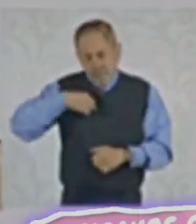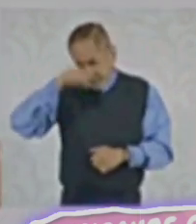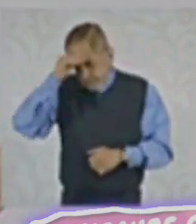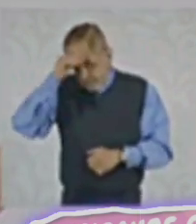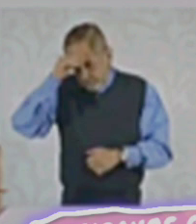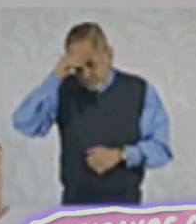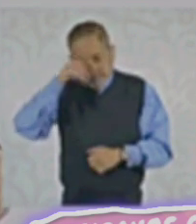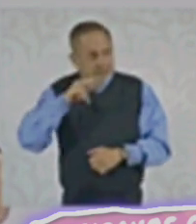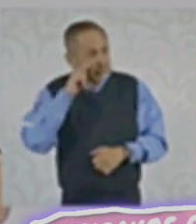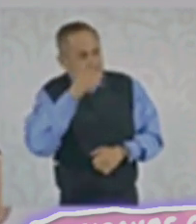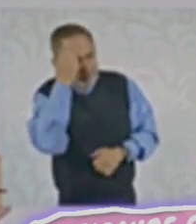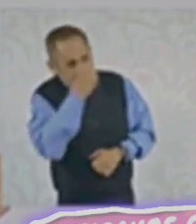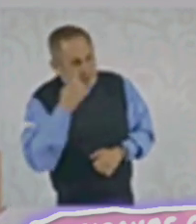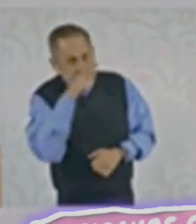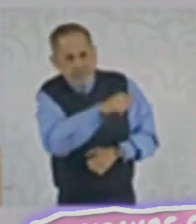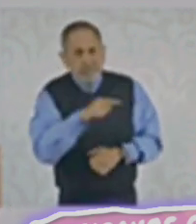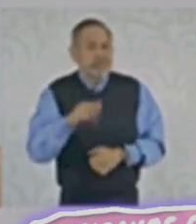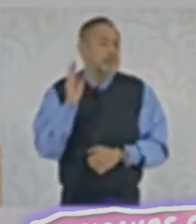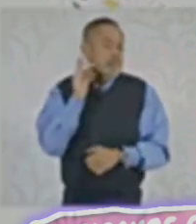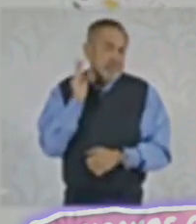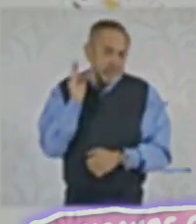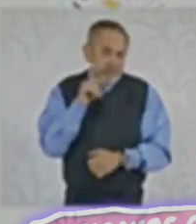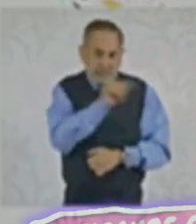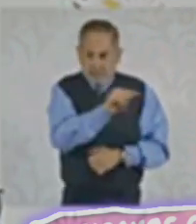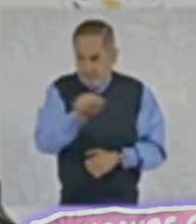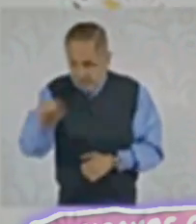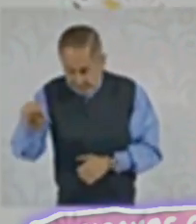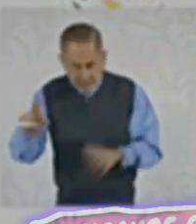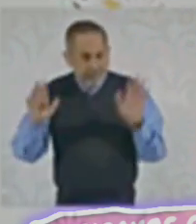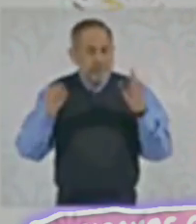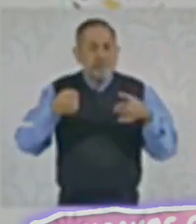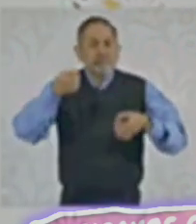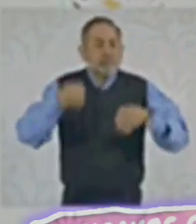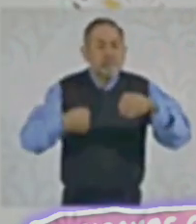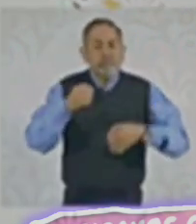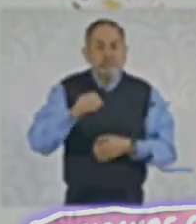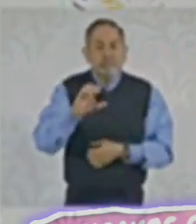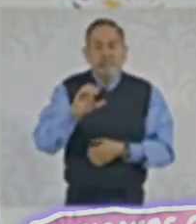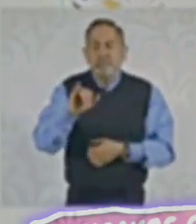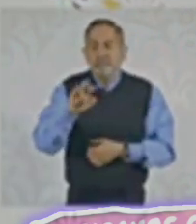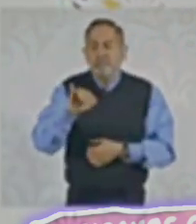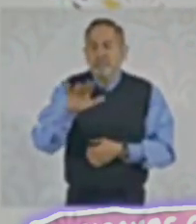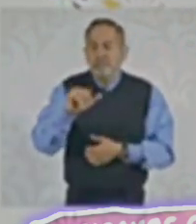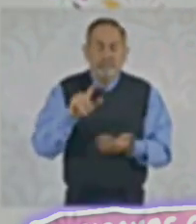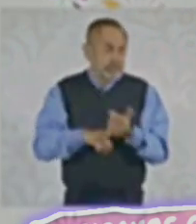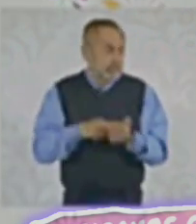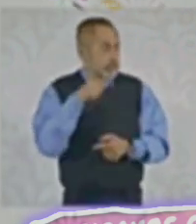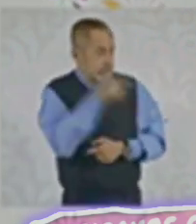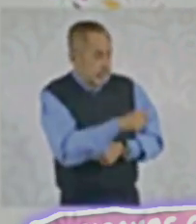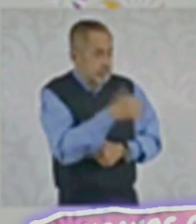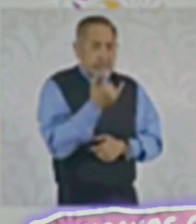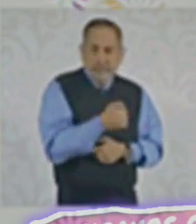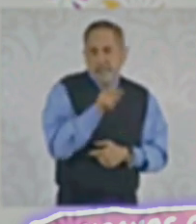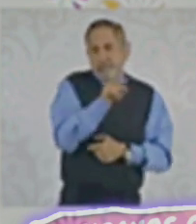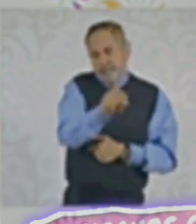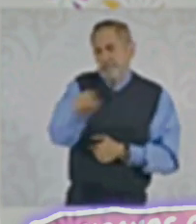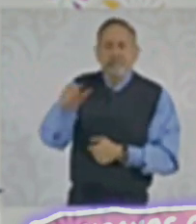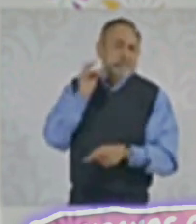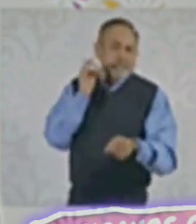también fiscalías, justicia cívica, que es muy importante para consolidar el sistema de justicia de nuestro